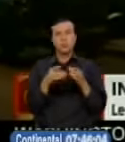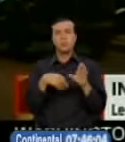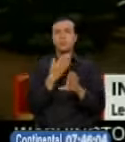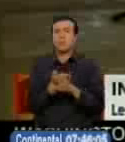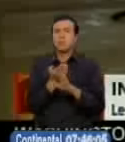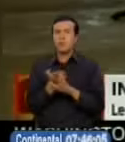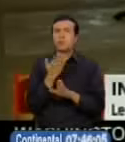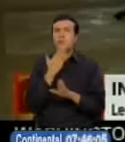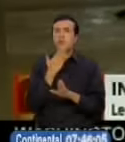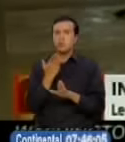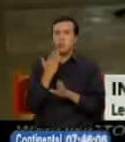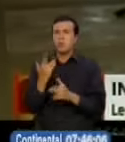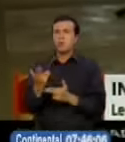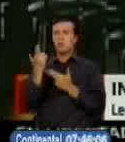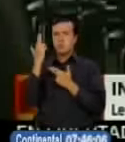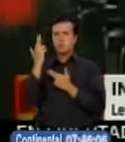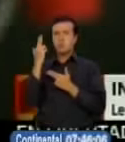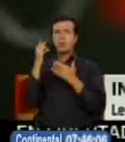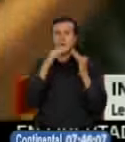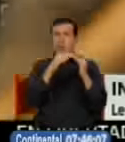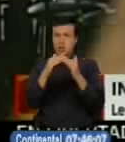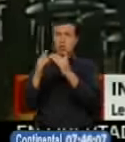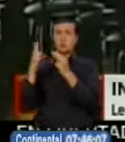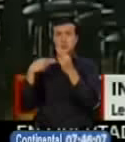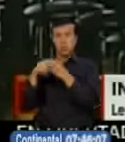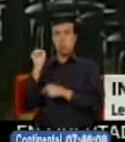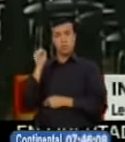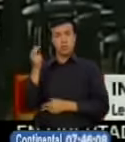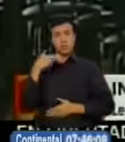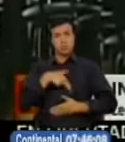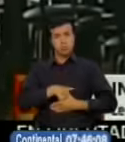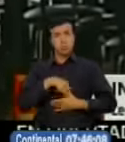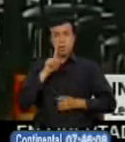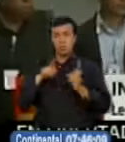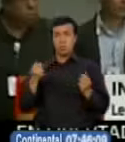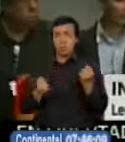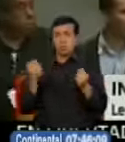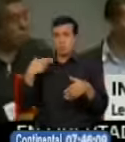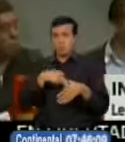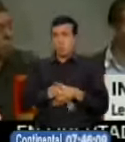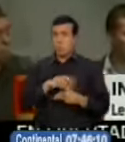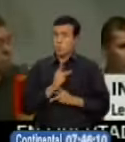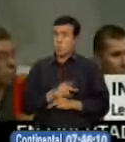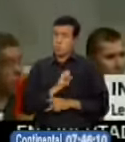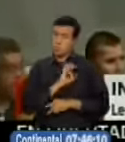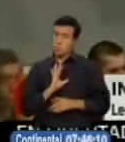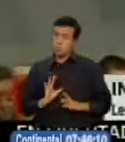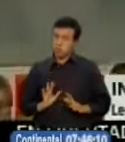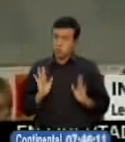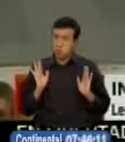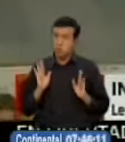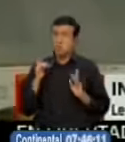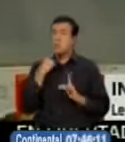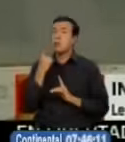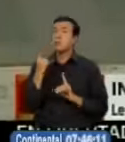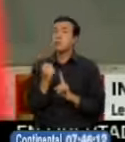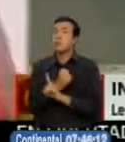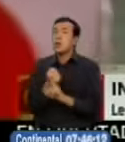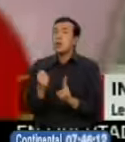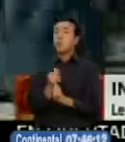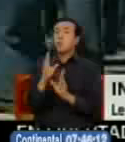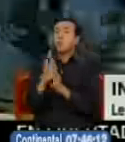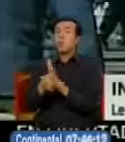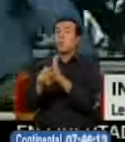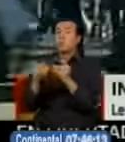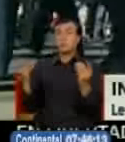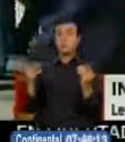la portabilidad de armas en los hogares, negocios y dentro de los automóviles para protegerse, dicen, de la delincuencia. Sin embargo,